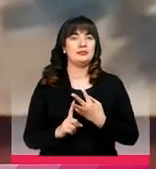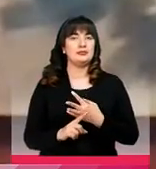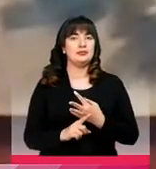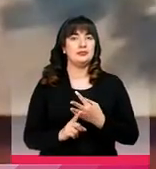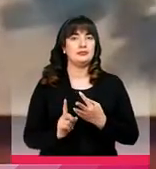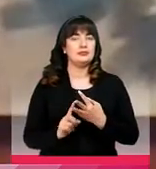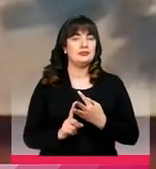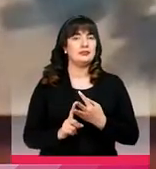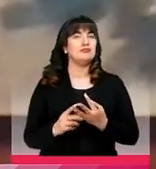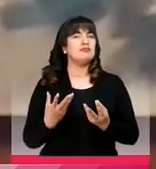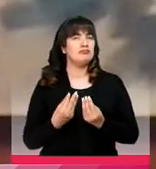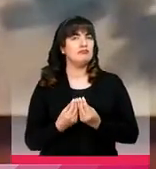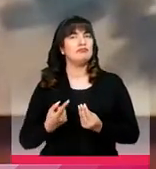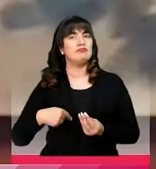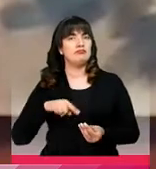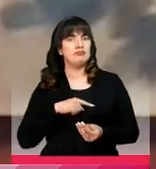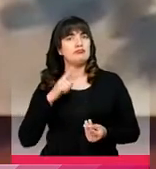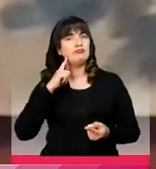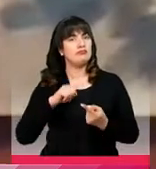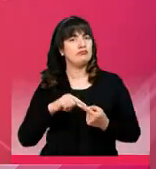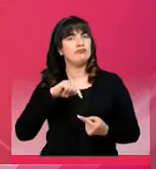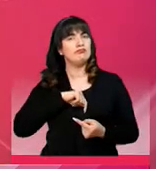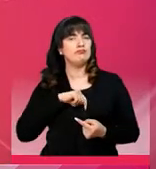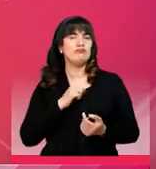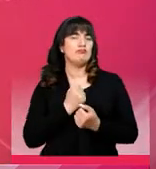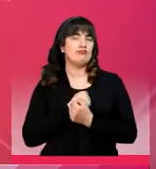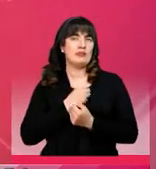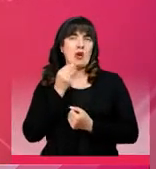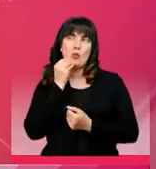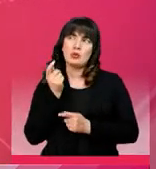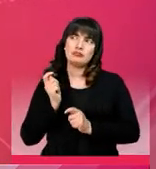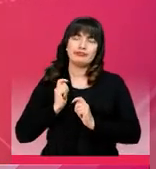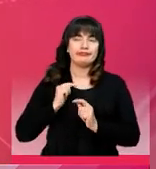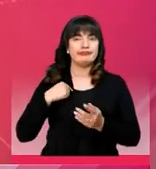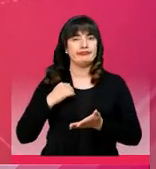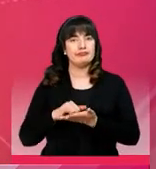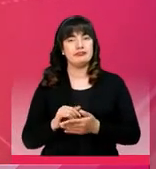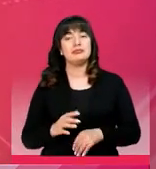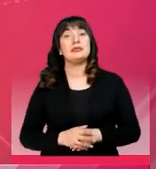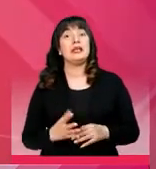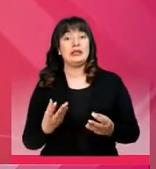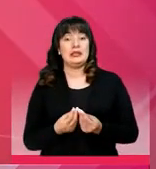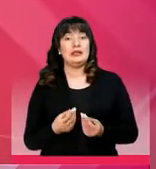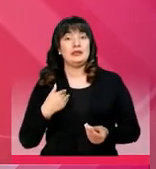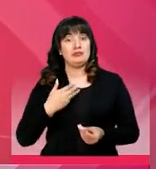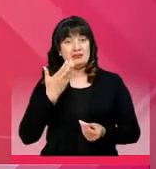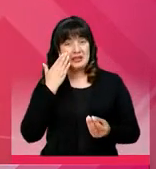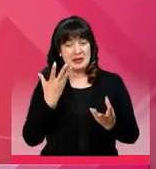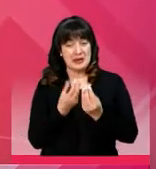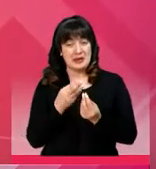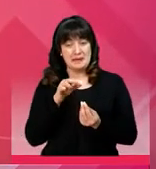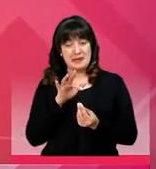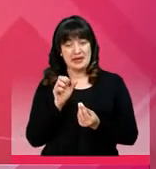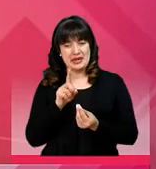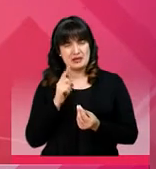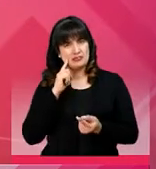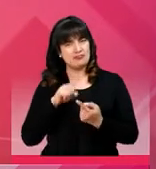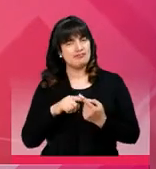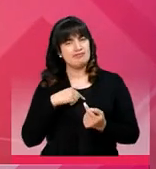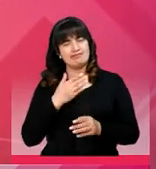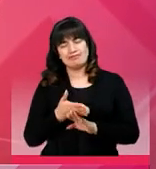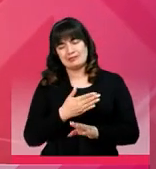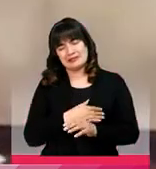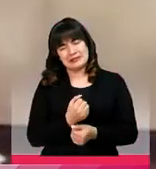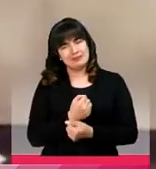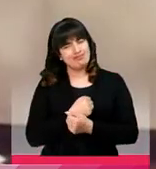la dedicación de su abuelo. Cian Rojas, el base de Piratas para la Liga Profesional, se enamoró muy pequeño del